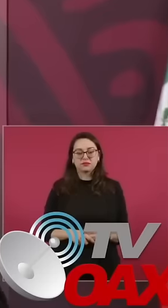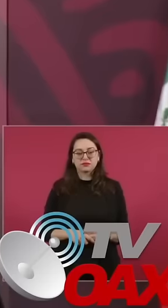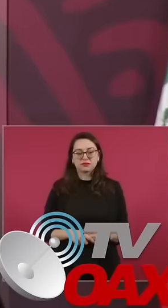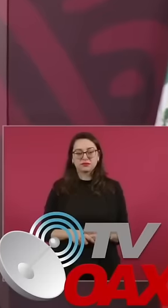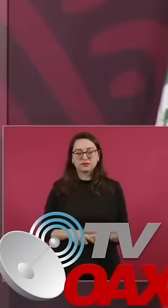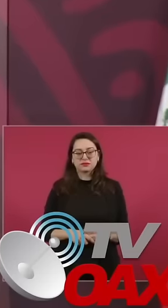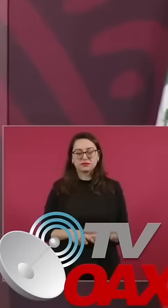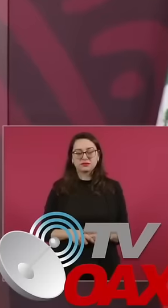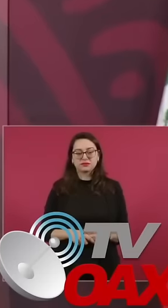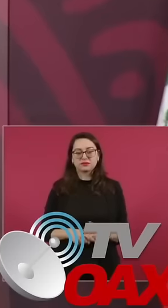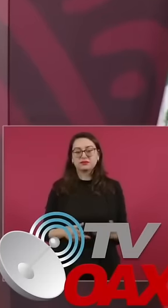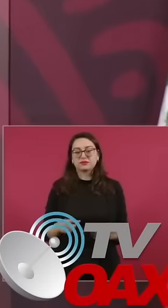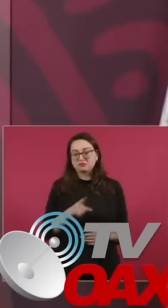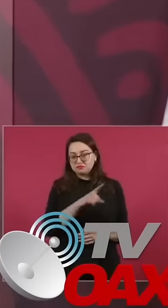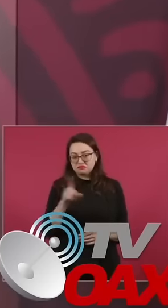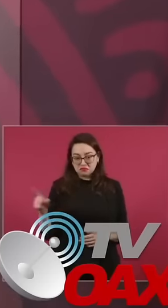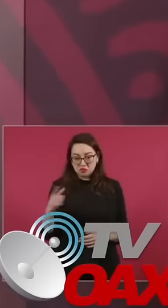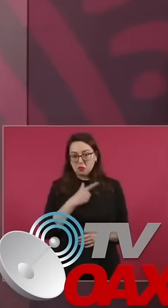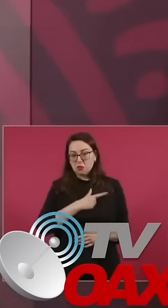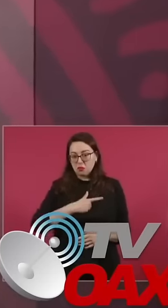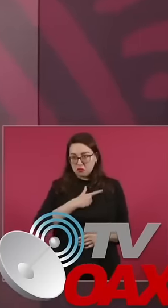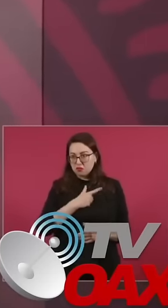Que es su gusto.